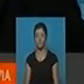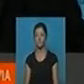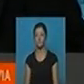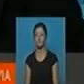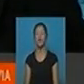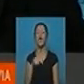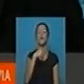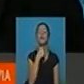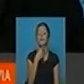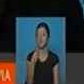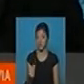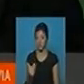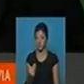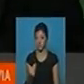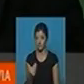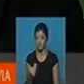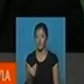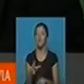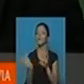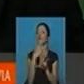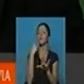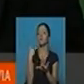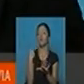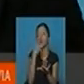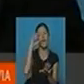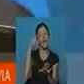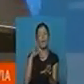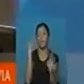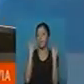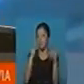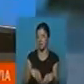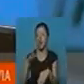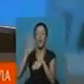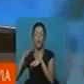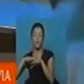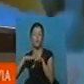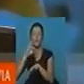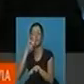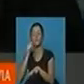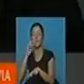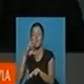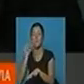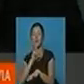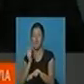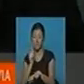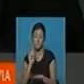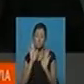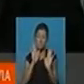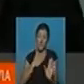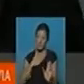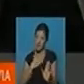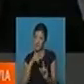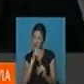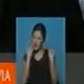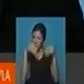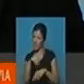gobierno quiere instalar es la idea que se perdió por el caso Zapata. Y yo eso estoy, digamos, no hay ningún estudio, no hay ninguna encuesta, pero mi opinión es que el gobierno no perdió por el